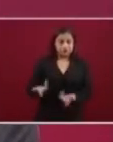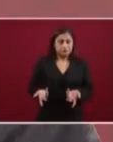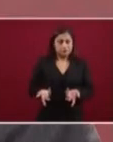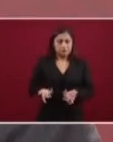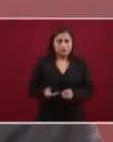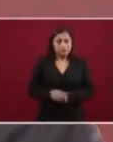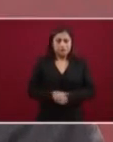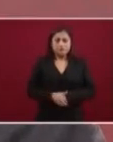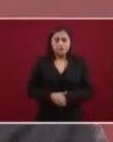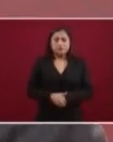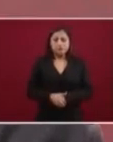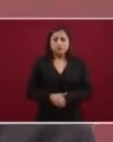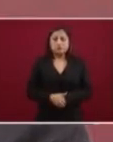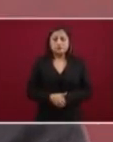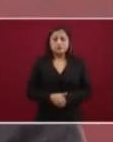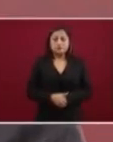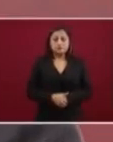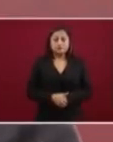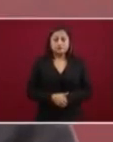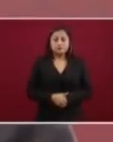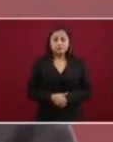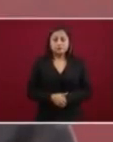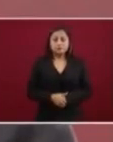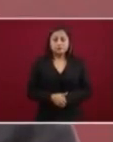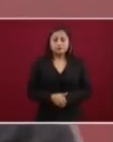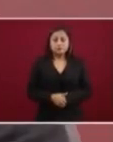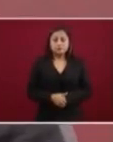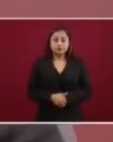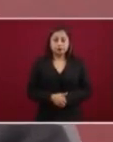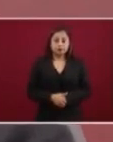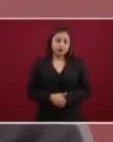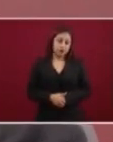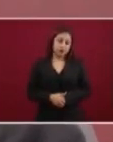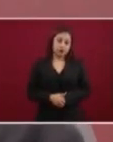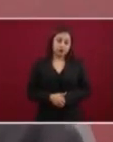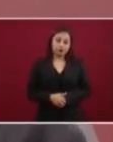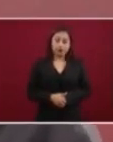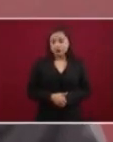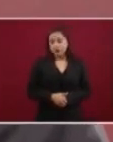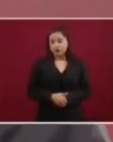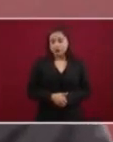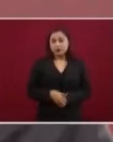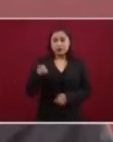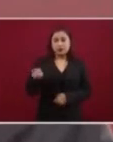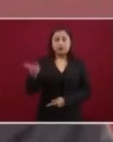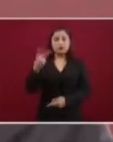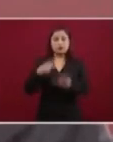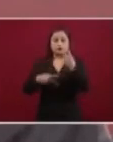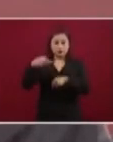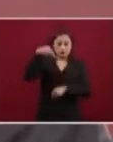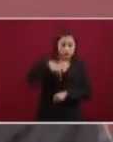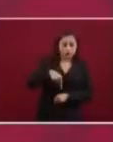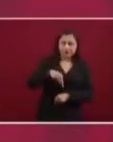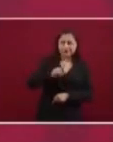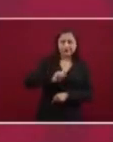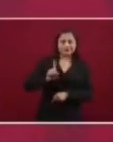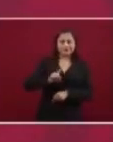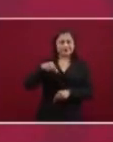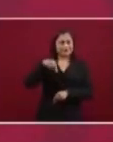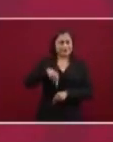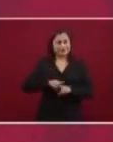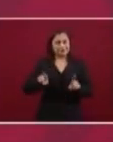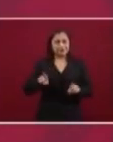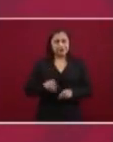aumentos de recaudación y lo que se ha consumido en dádivas, en aplicaciones, en apoyos a los sectores que